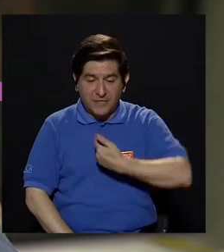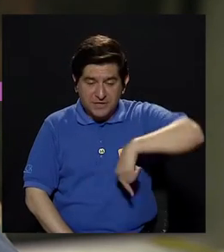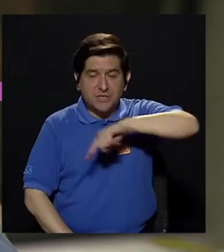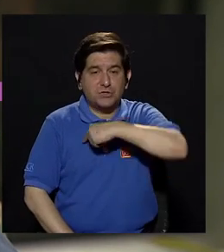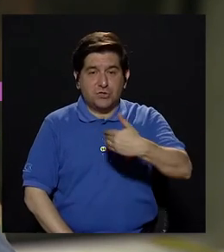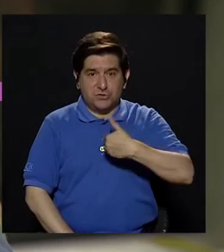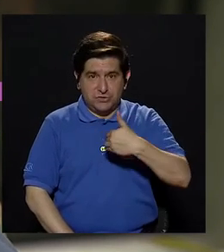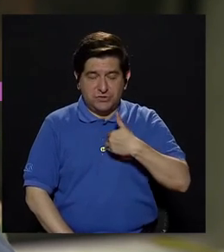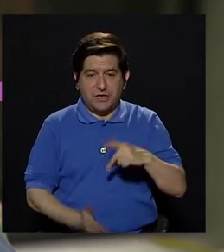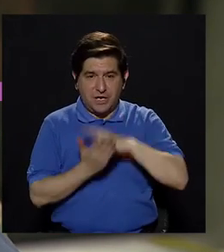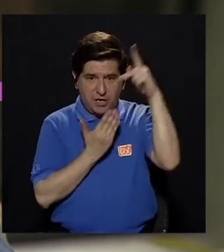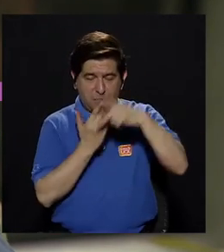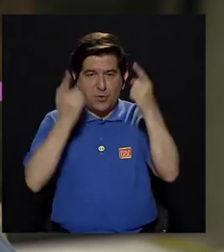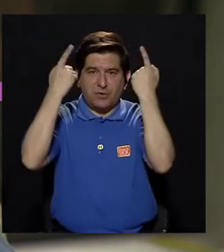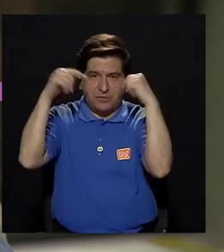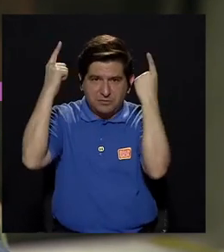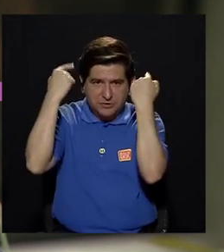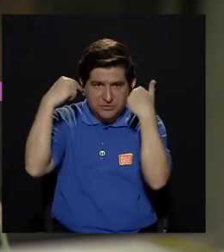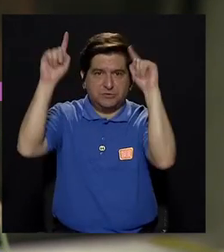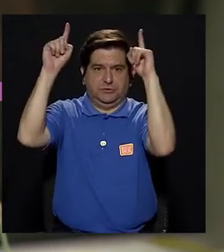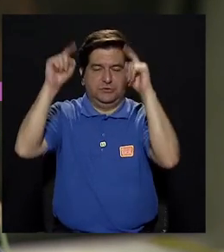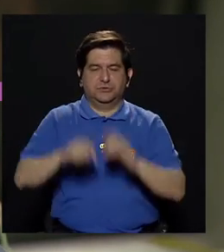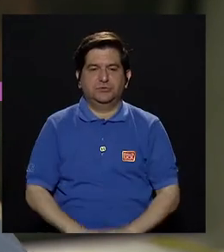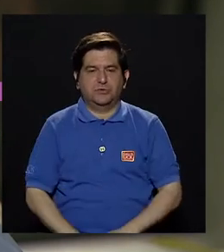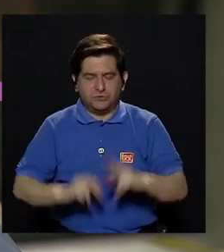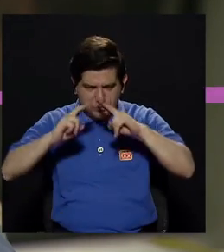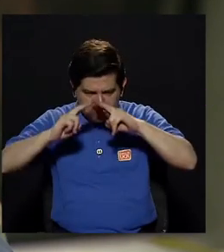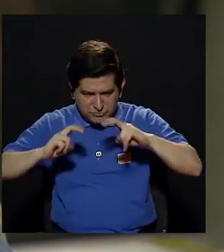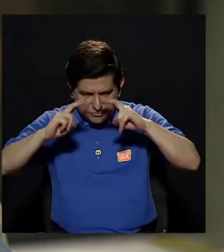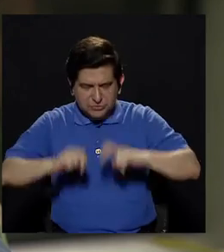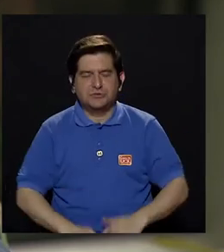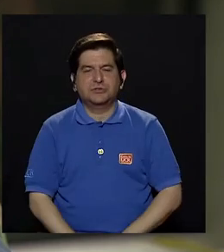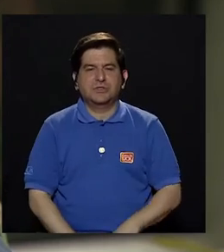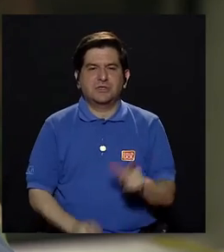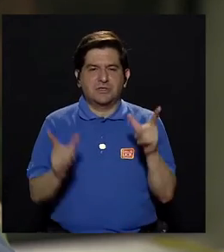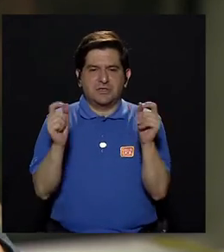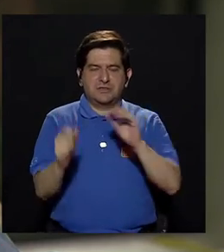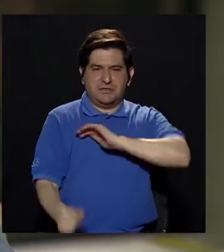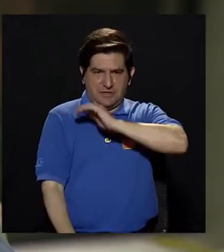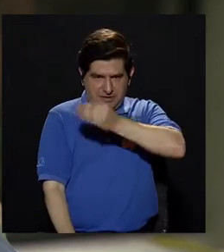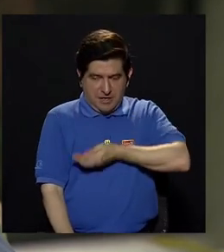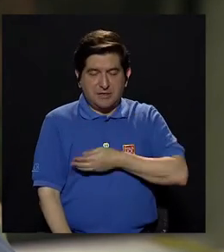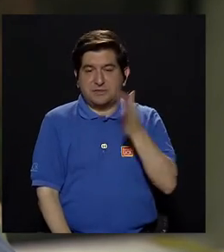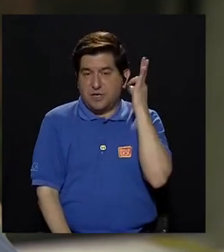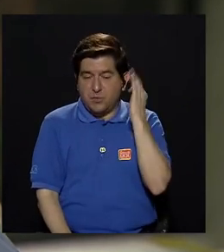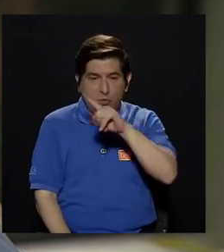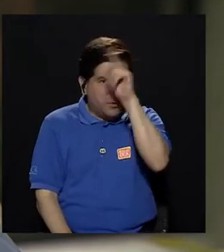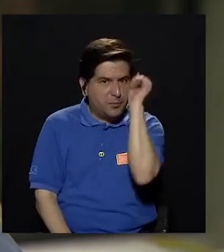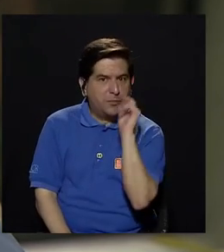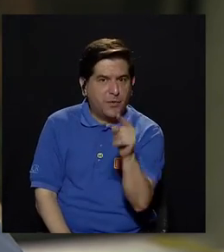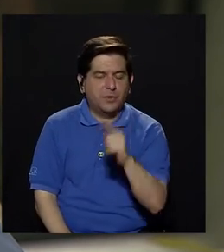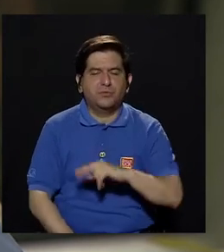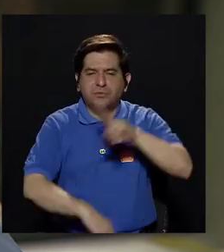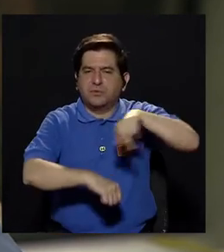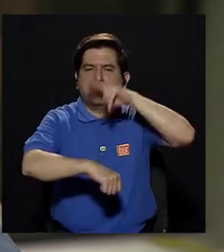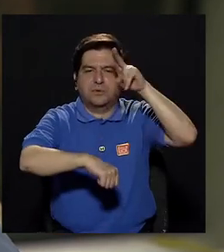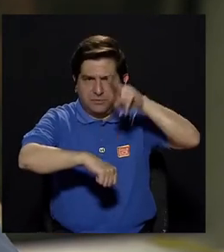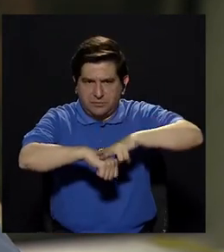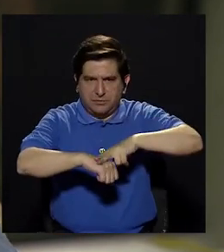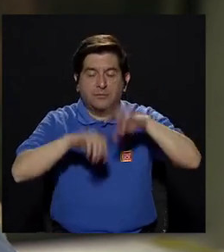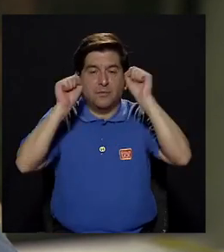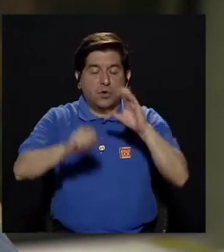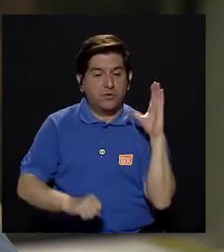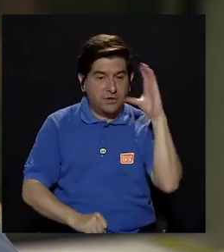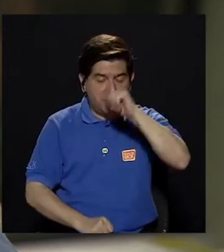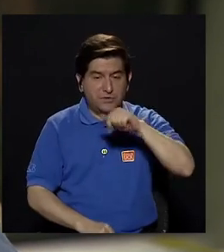realmente tuviéramos un programa eficiente de tamizado de cáncer de mama y que las mujeres de verdad consultaran de forma regular y